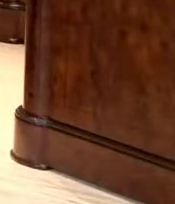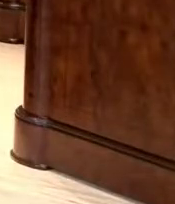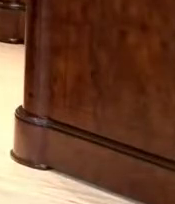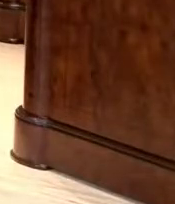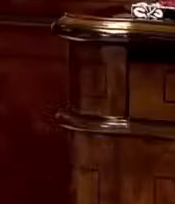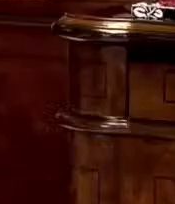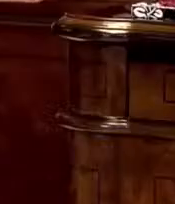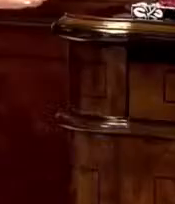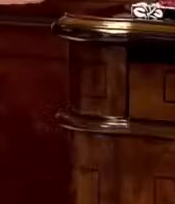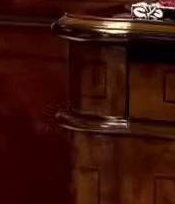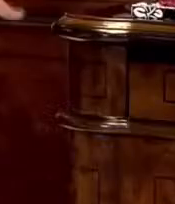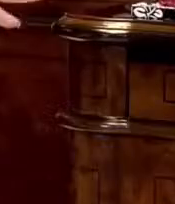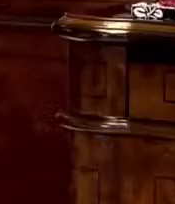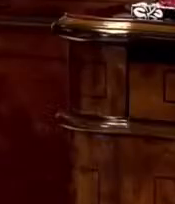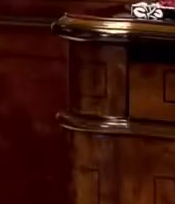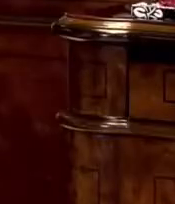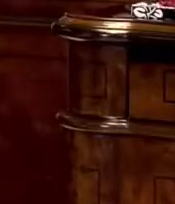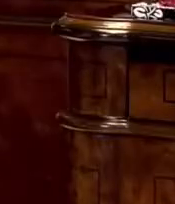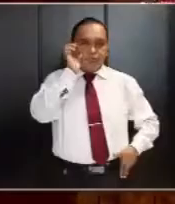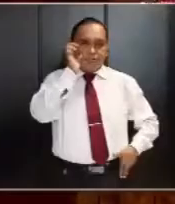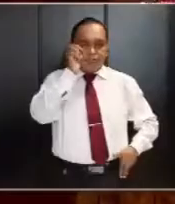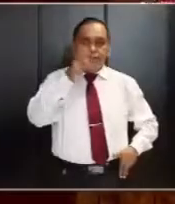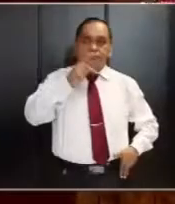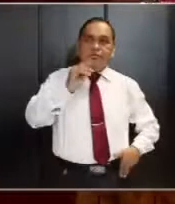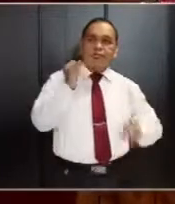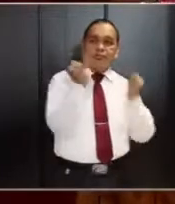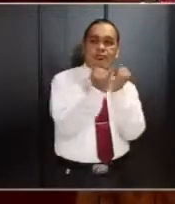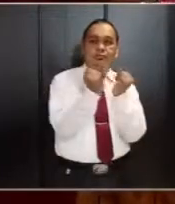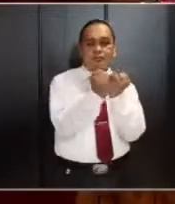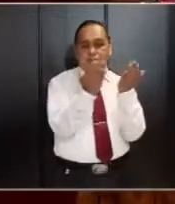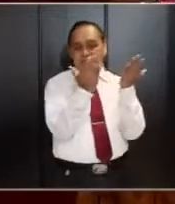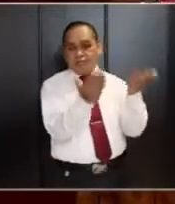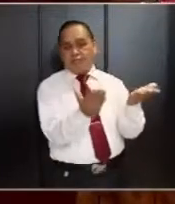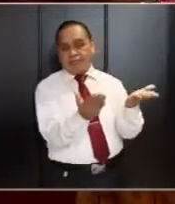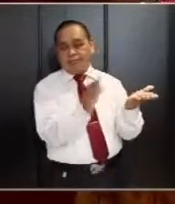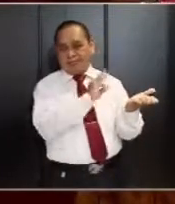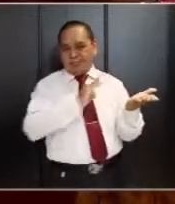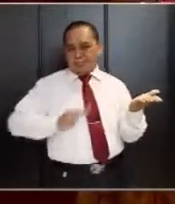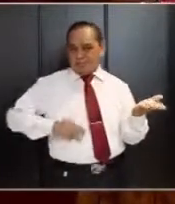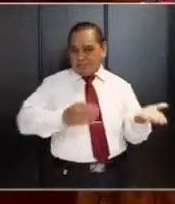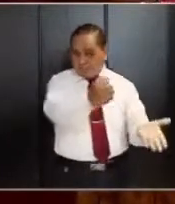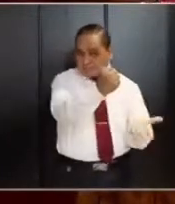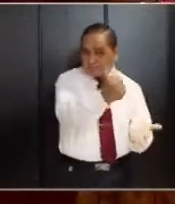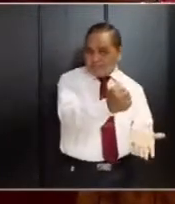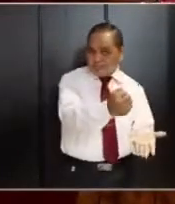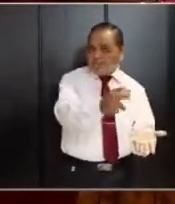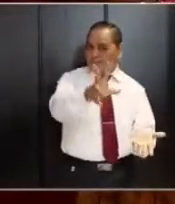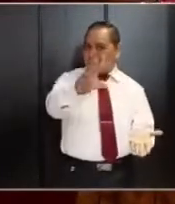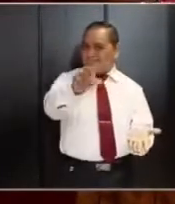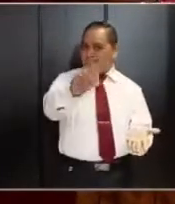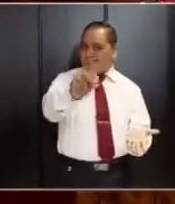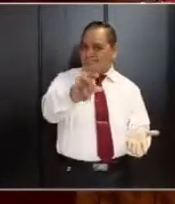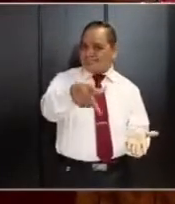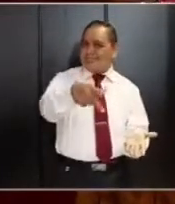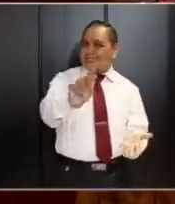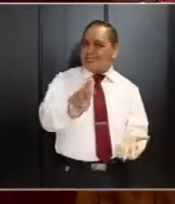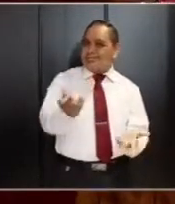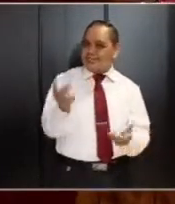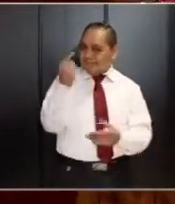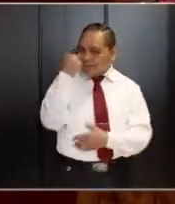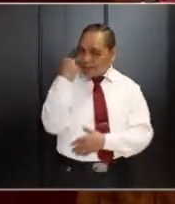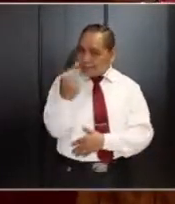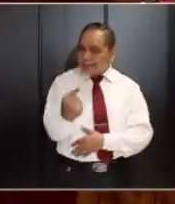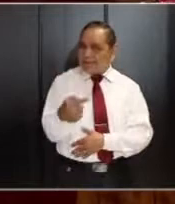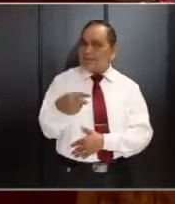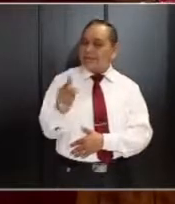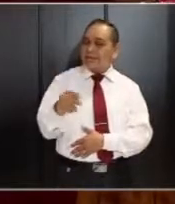ni de la bolsa del liceo, ni salieron del erario del municipio, Es, ahí es donde tiene uno que ser muy